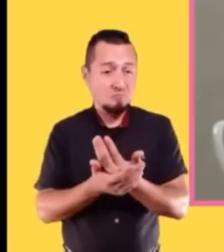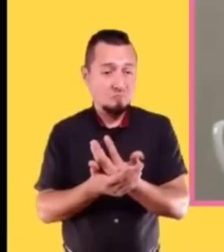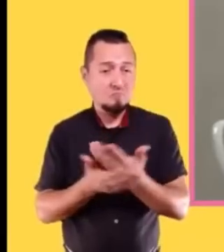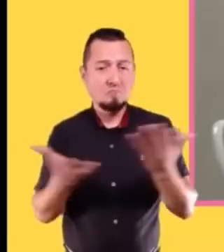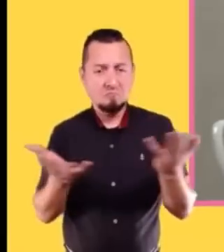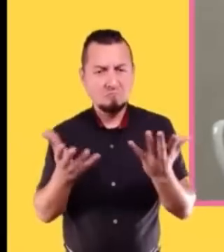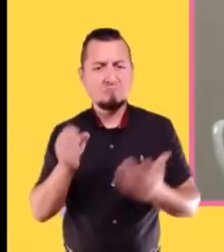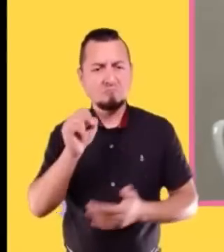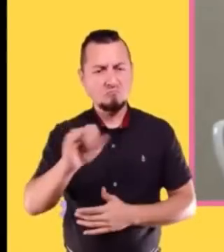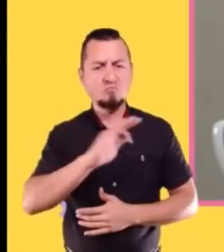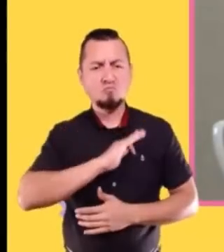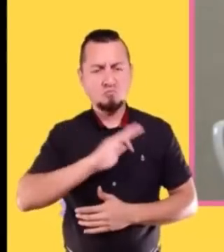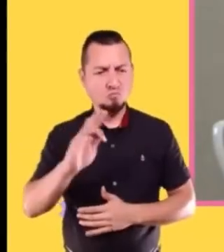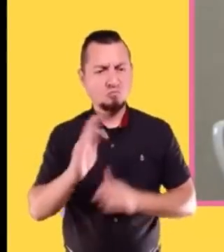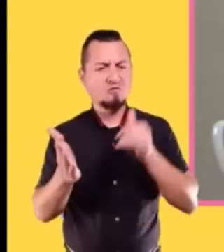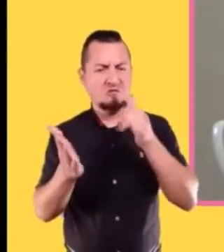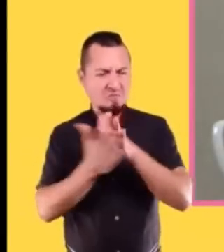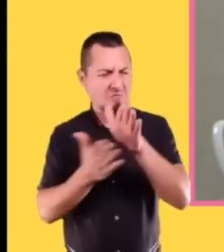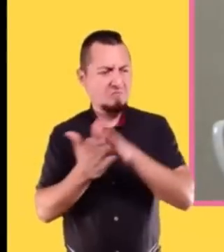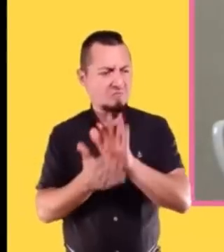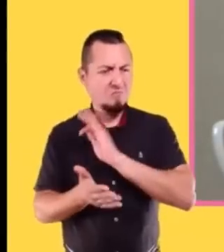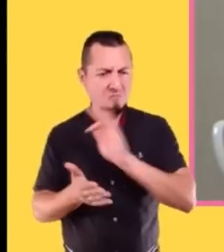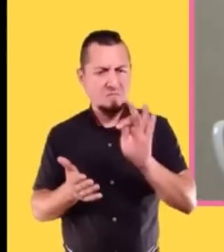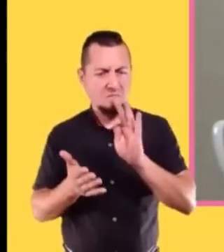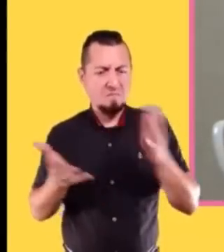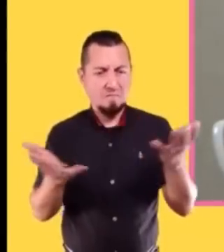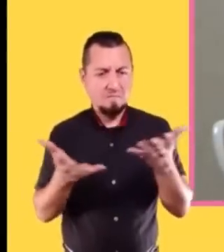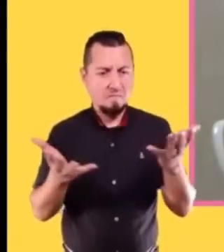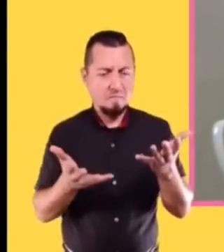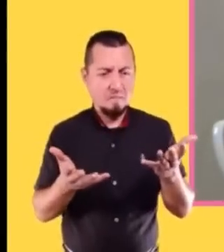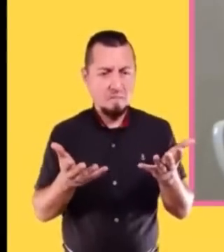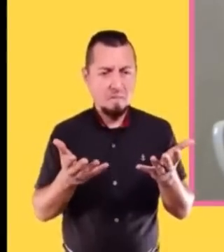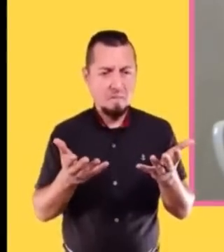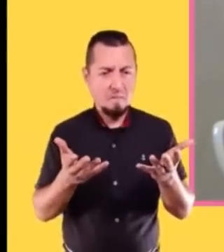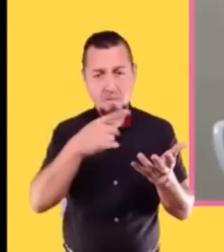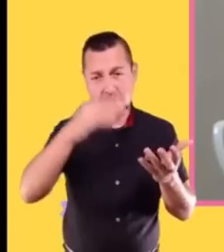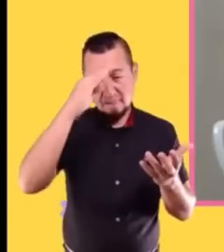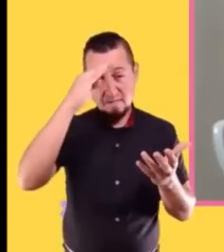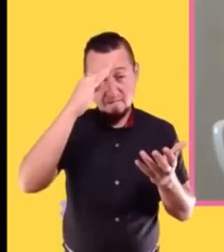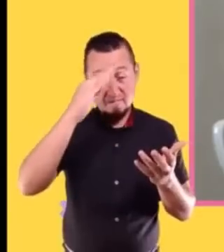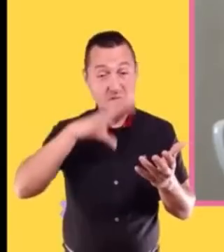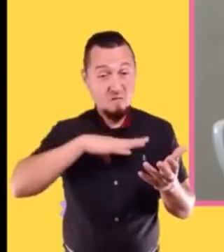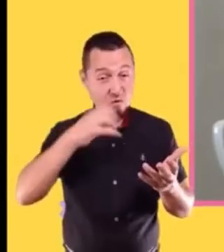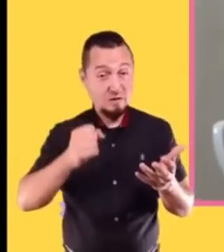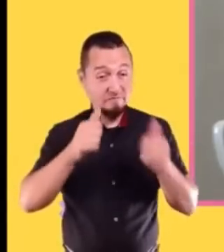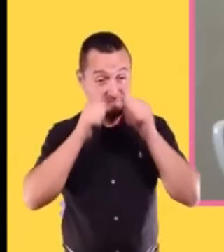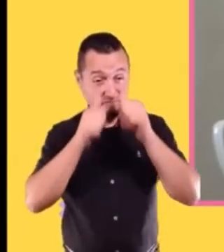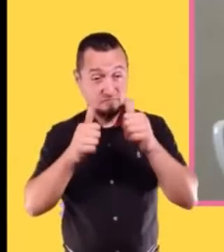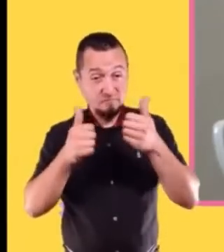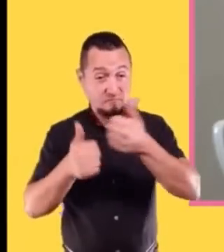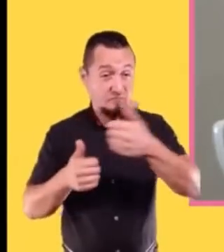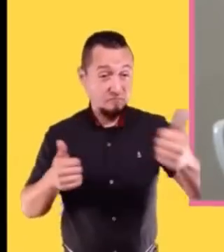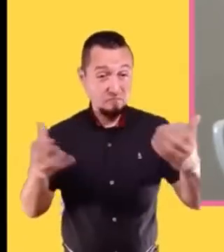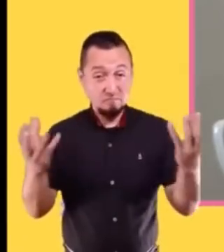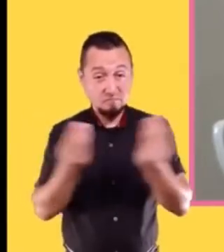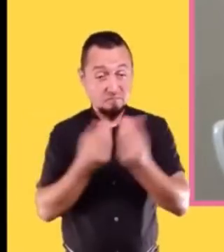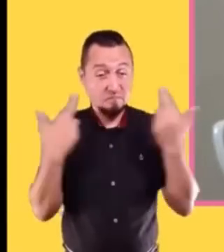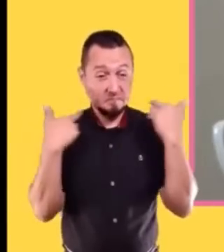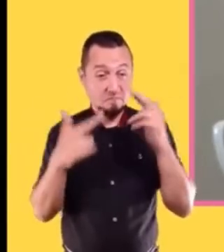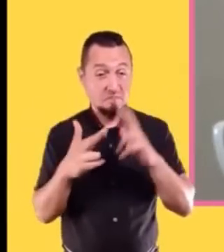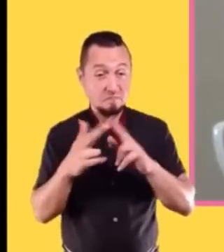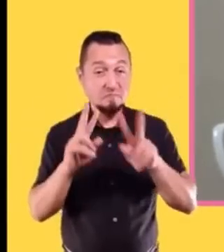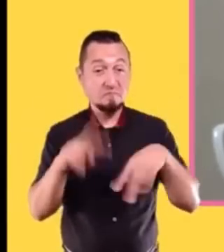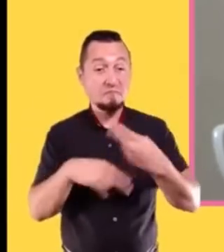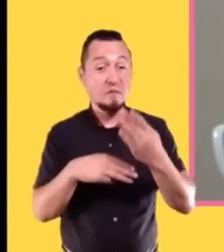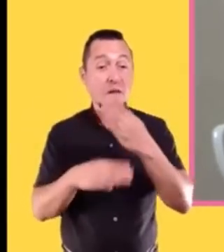tendríamos. Y tendremos que hacer un esfuerzo y trabajar de la mano de cada comunidad educativa para ver qué materiales se